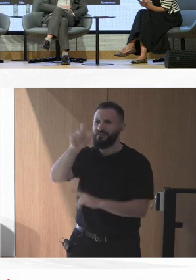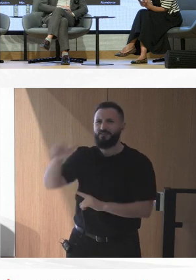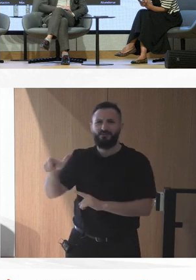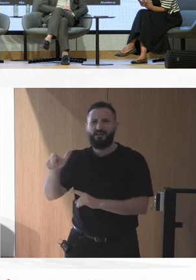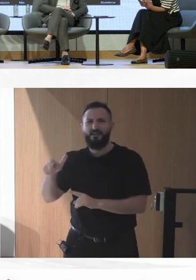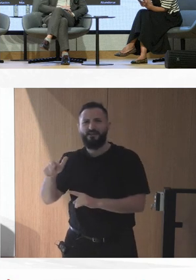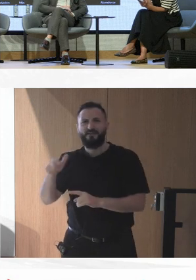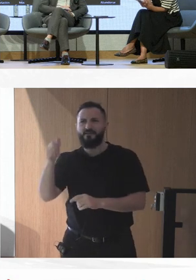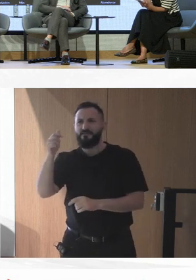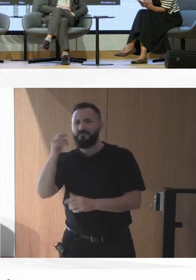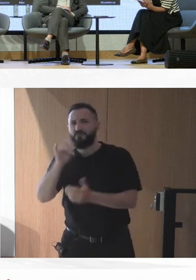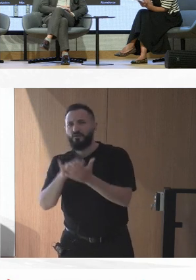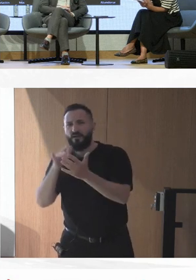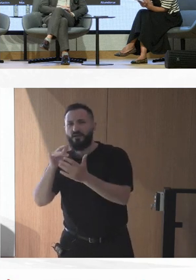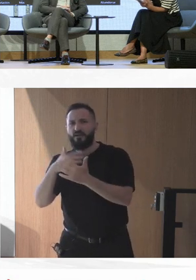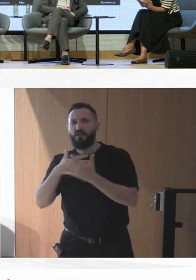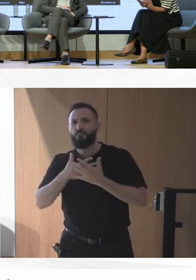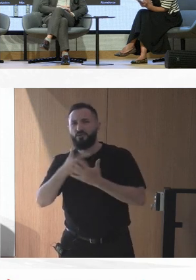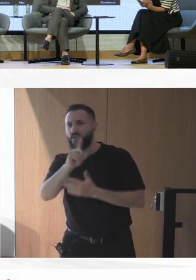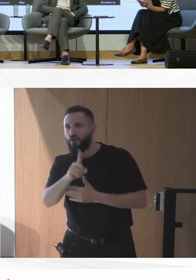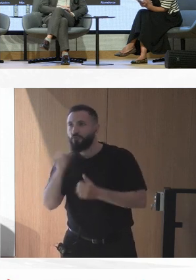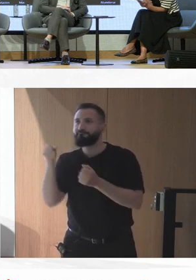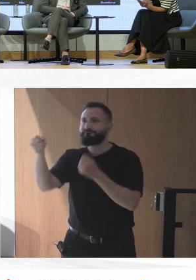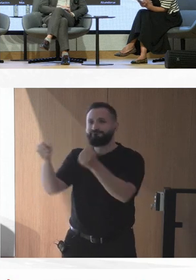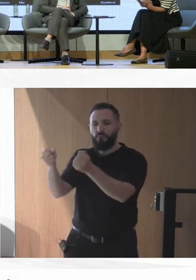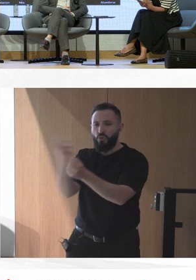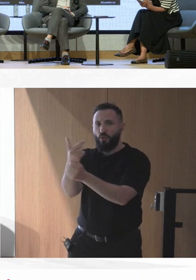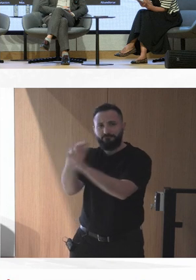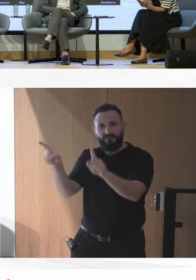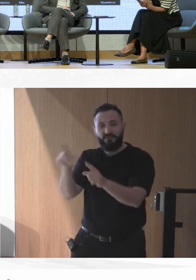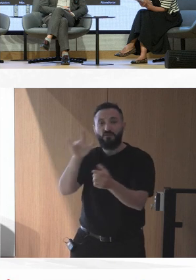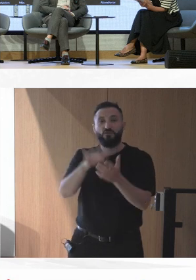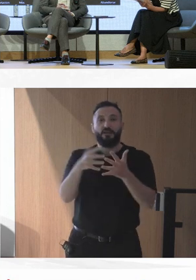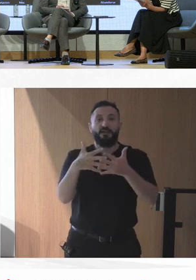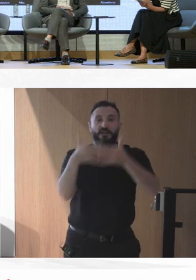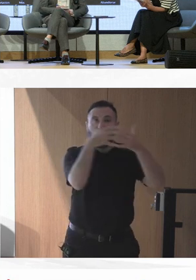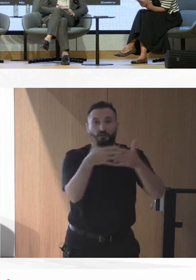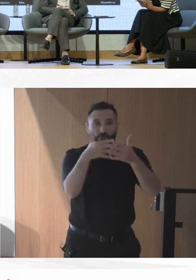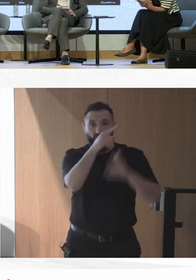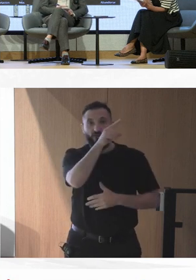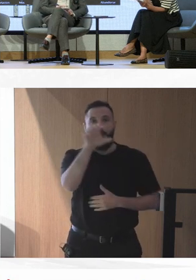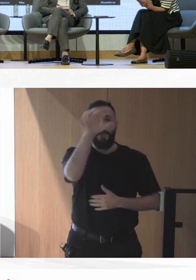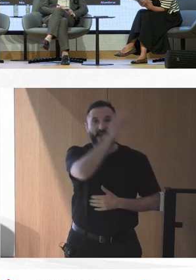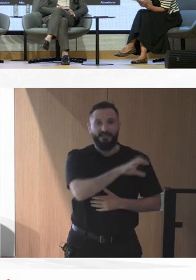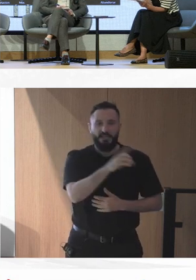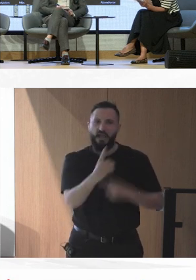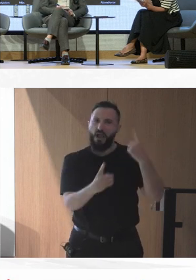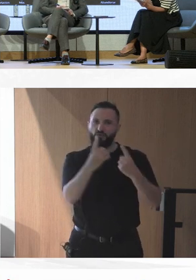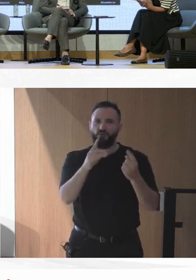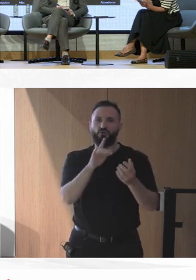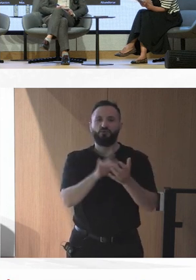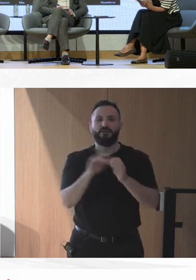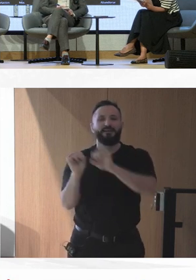fuera institucionalizada involuntariamente. En Estados Unidos hay varios estados que han abolido la defensa de